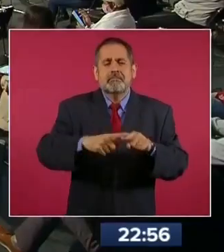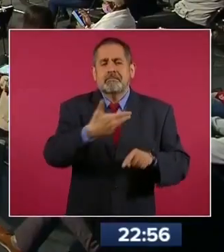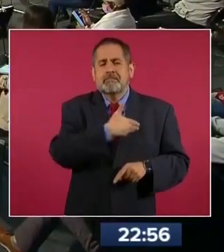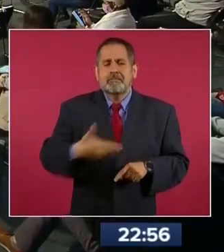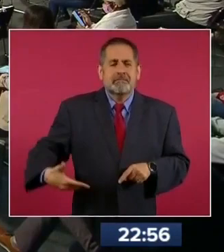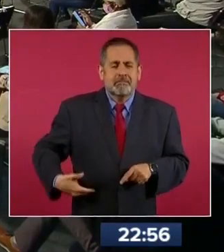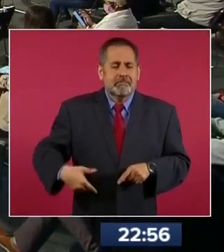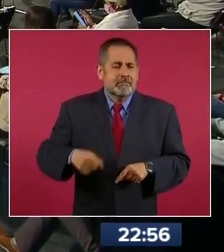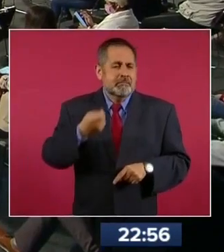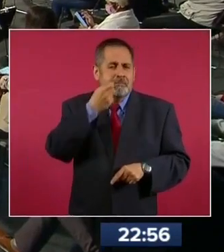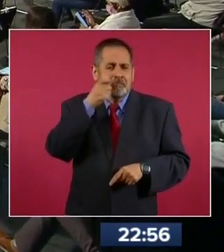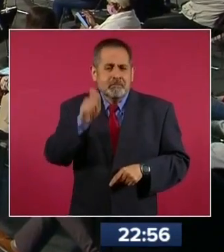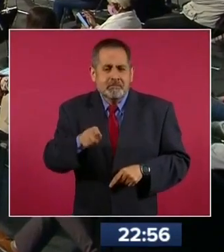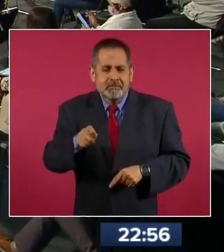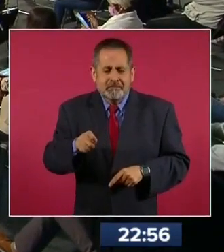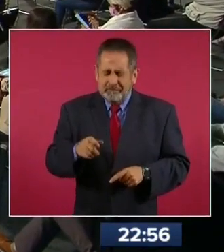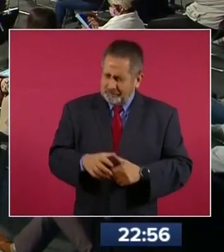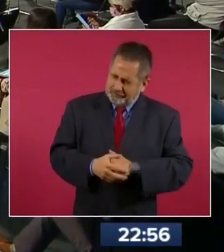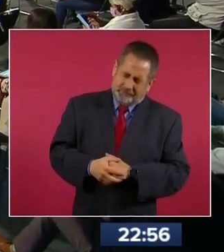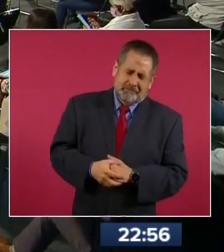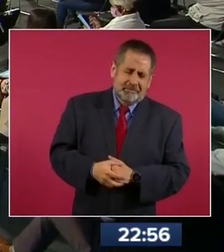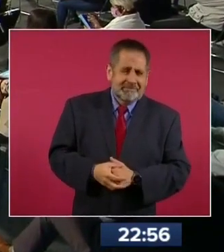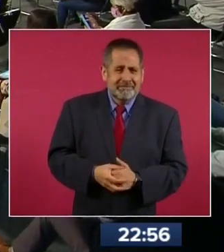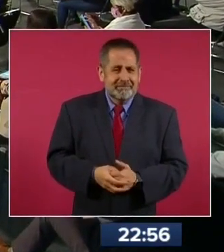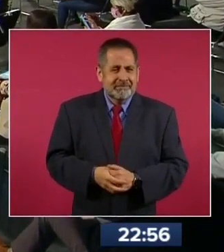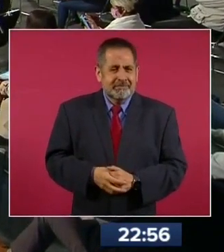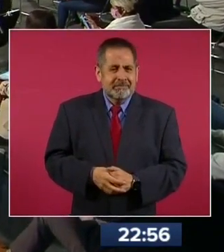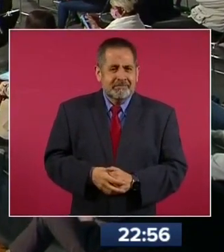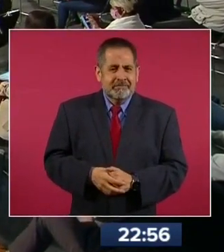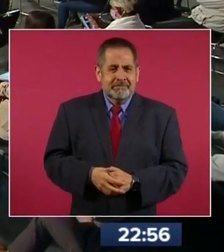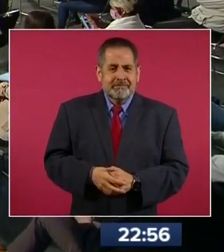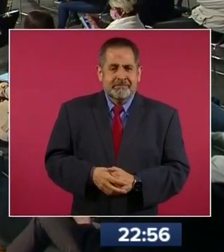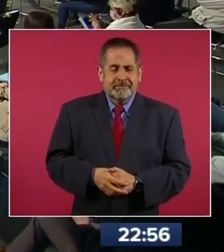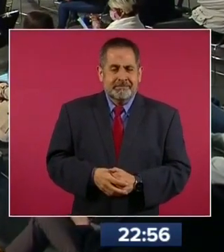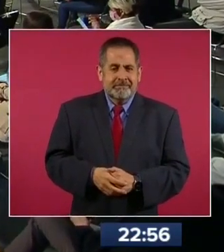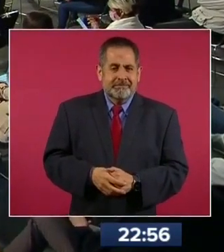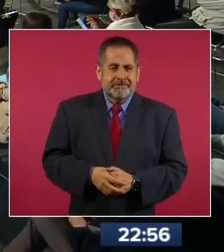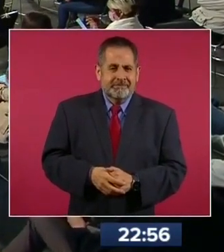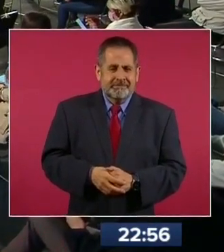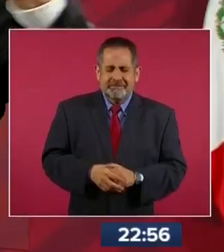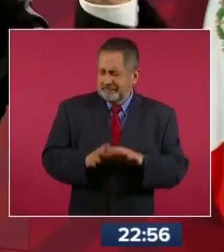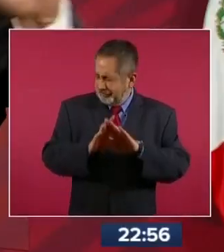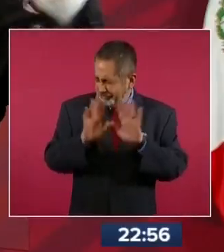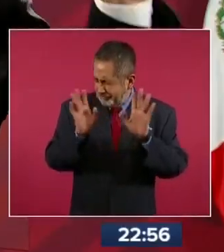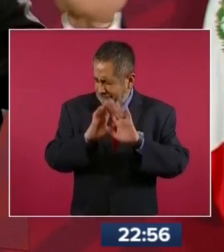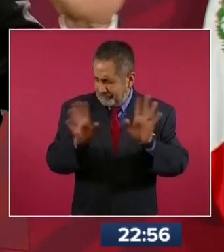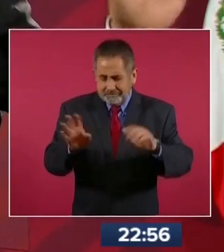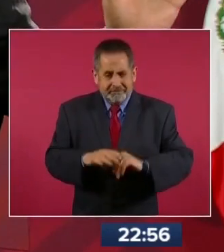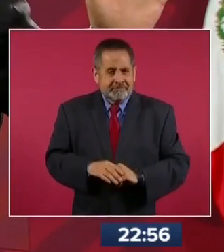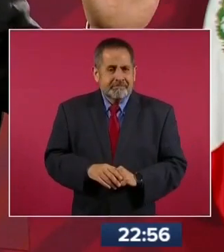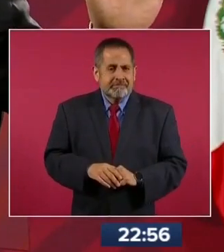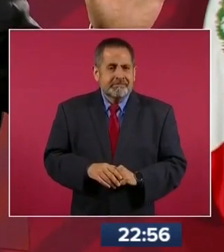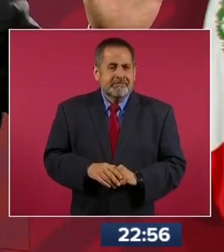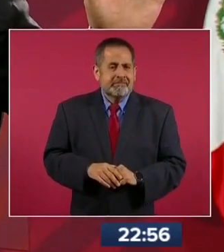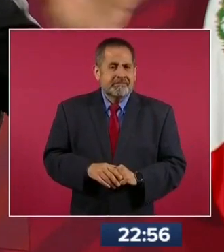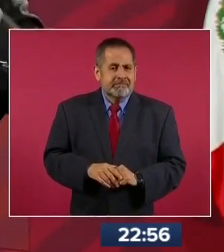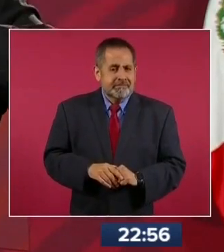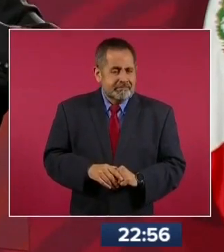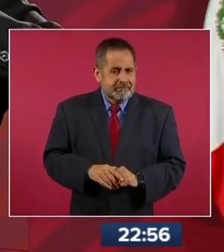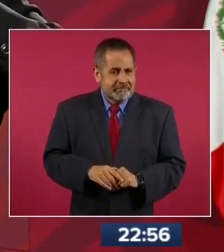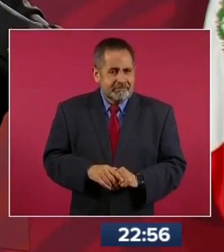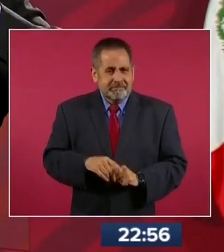como candidato a Nobel de la Paz al presidente de Ucrania, independientemente, pues,